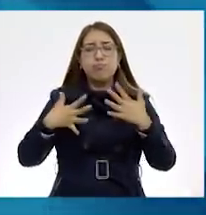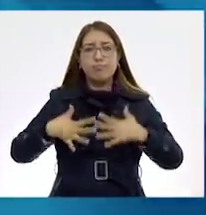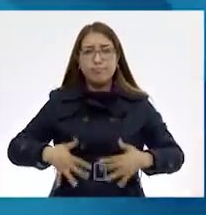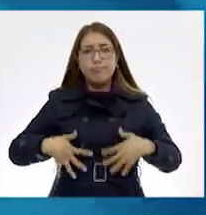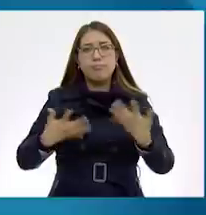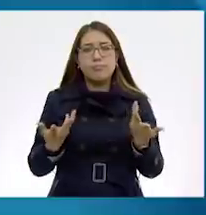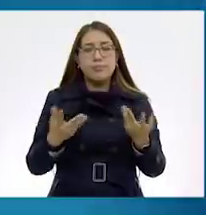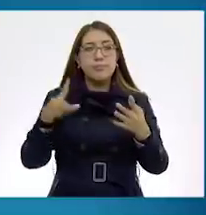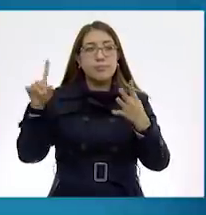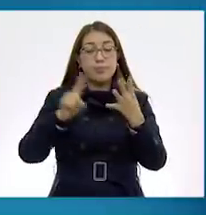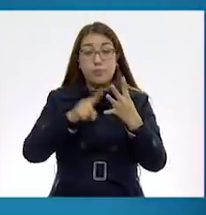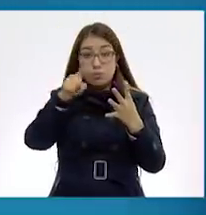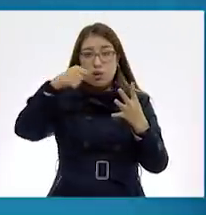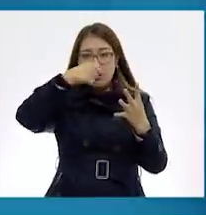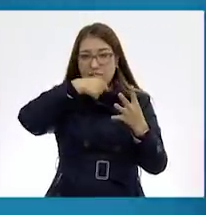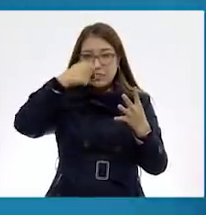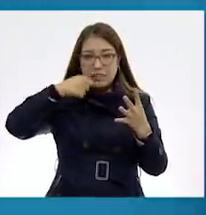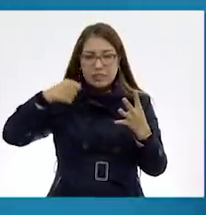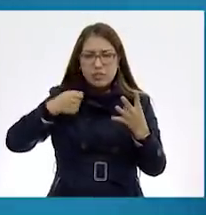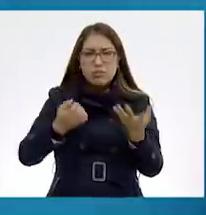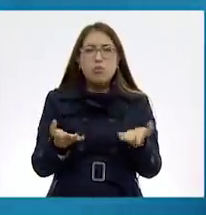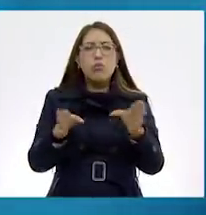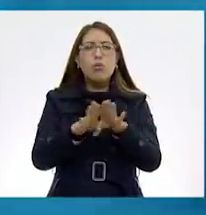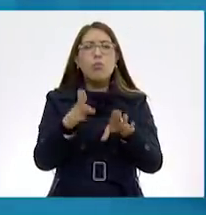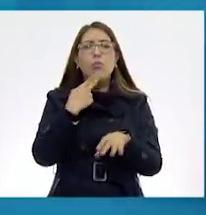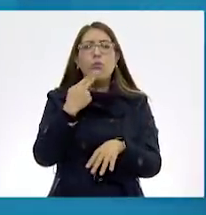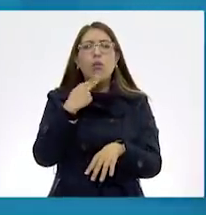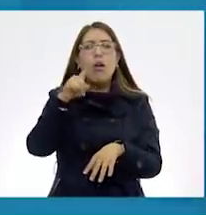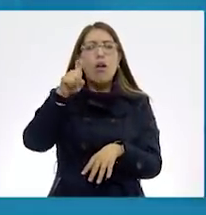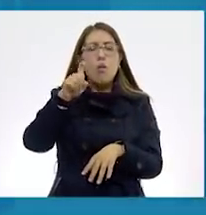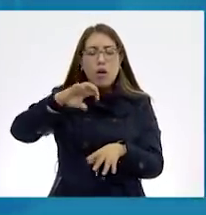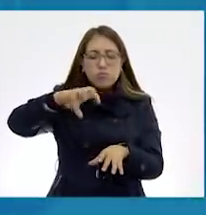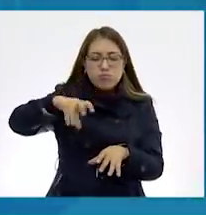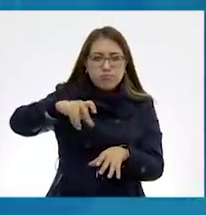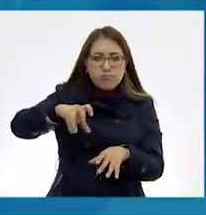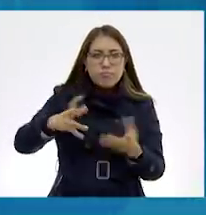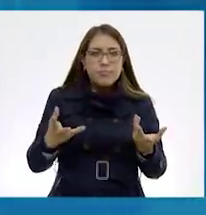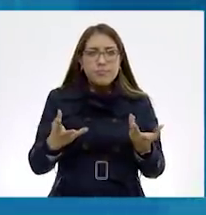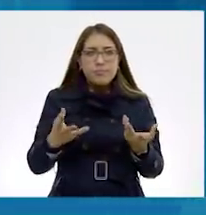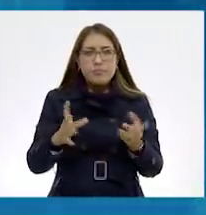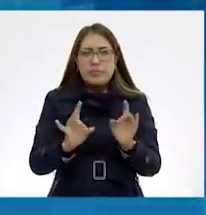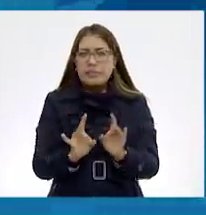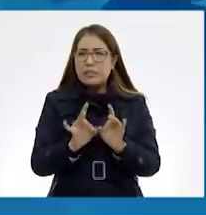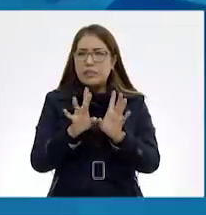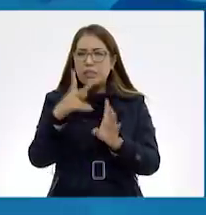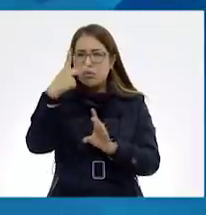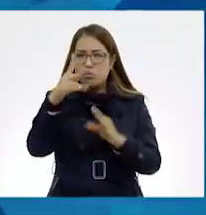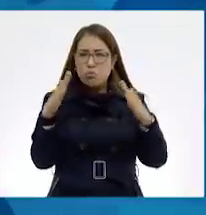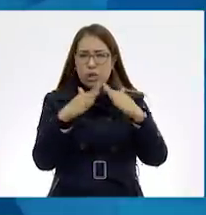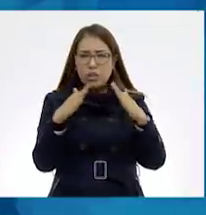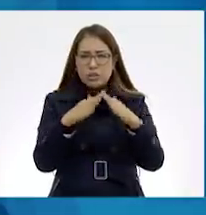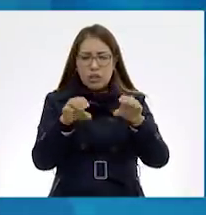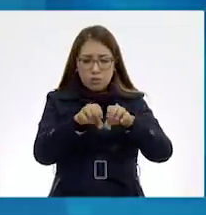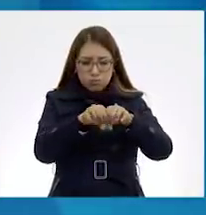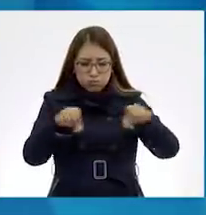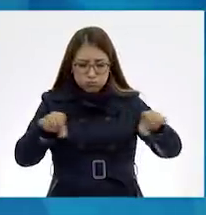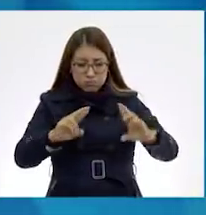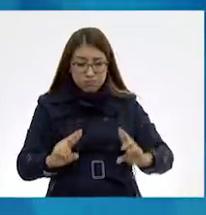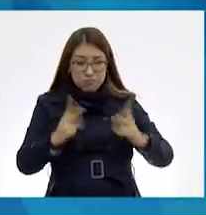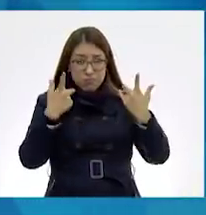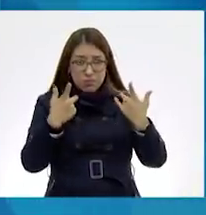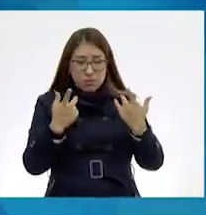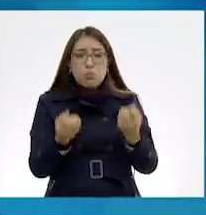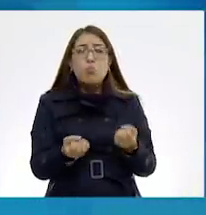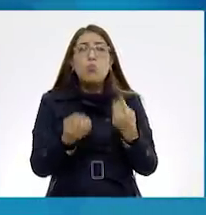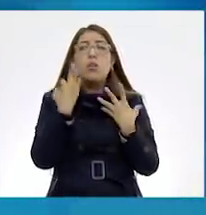dientes? ¿Cómo utilizas el agua? Si se llegara a romper una tubería del agua potable, ¿cuánto